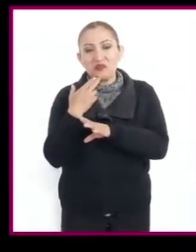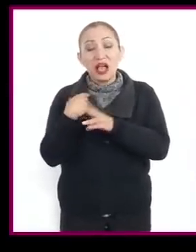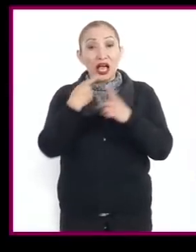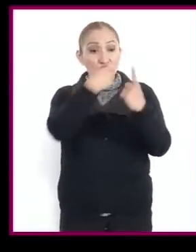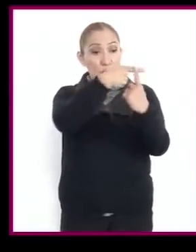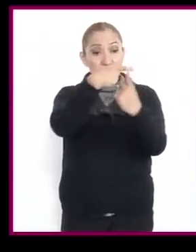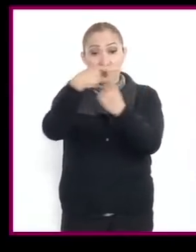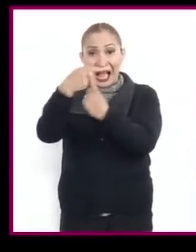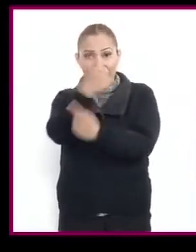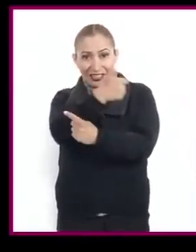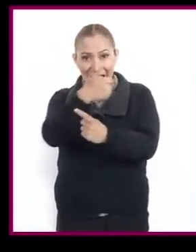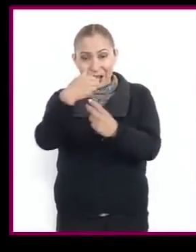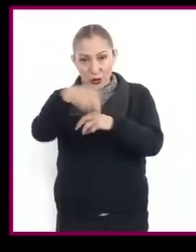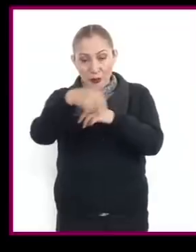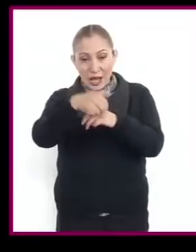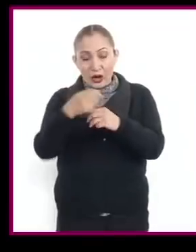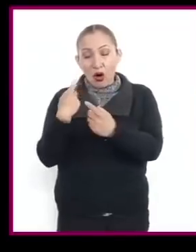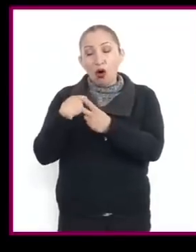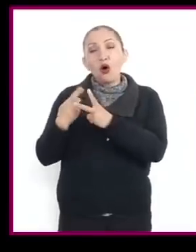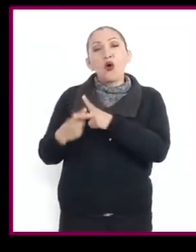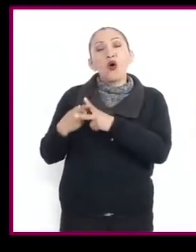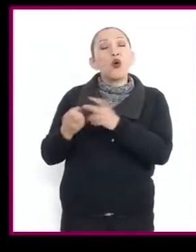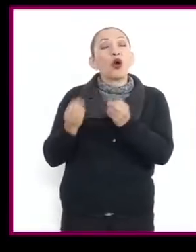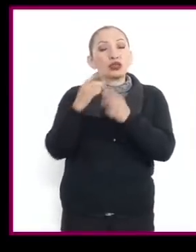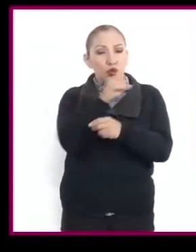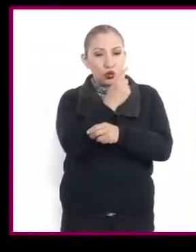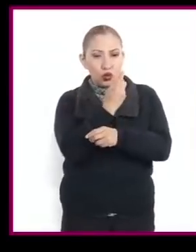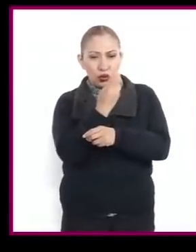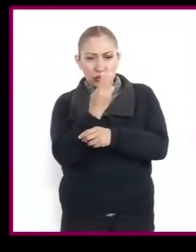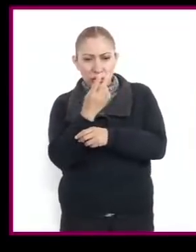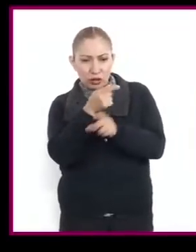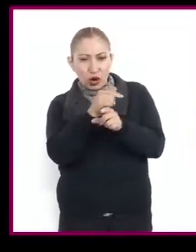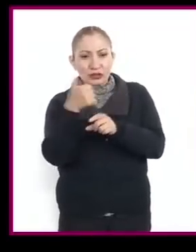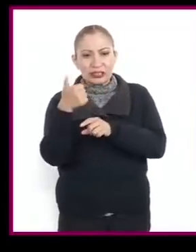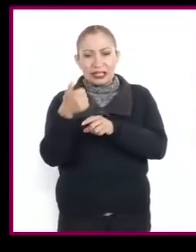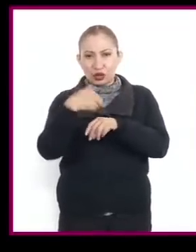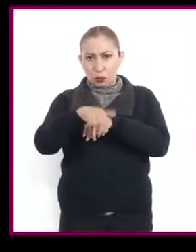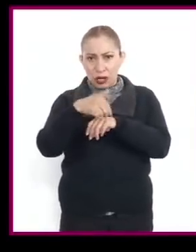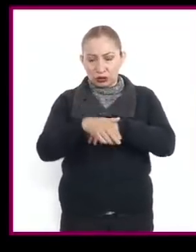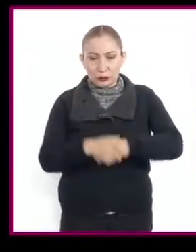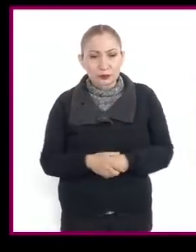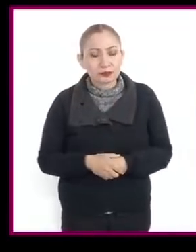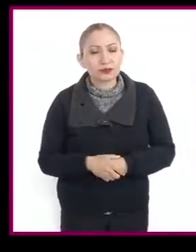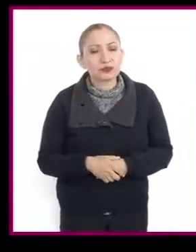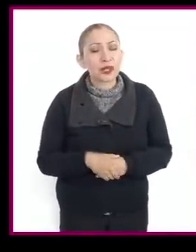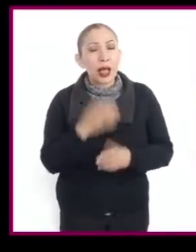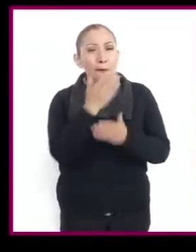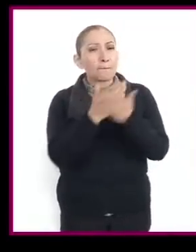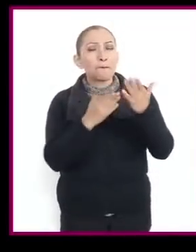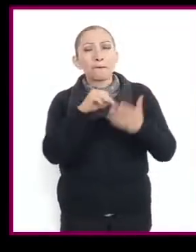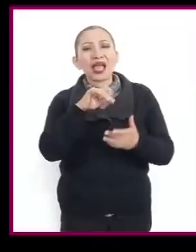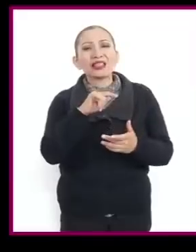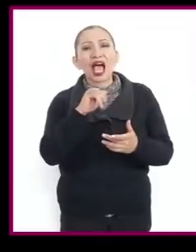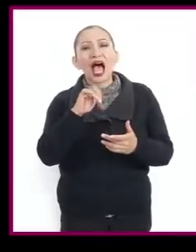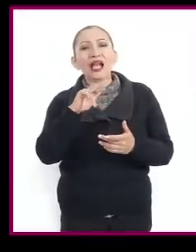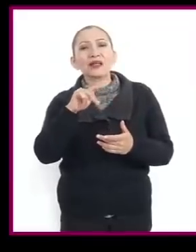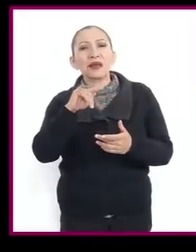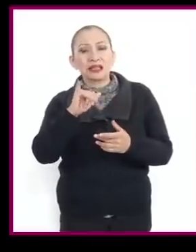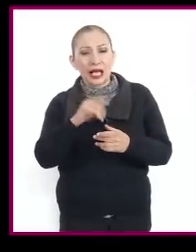suma de estos números dividido entre el número de números que tenemos. Entonces, ¿cuál es la media aritmética para este conjunto de